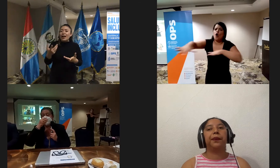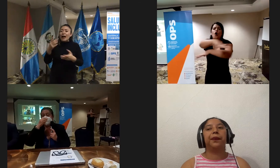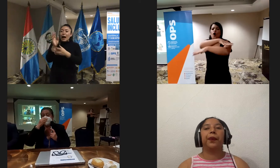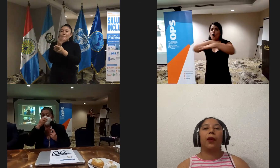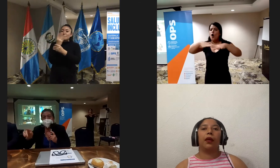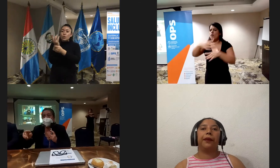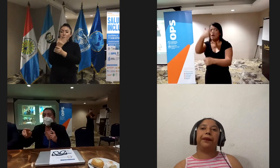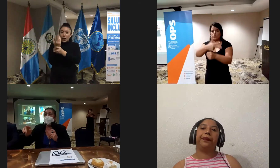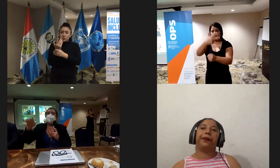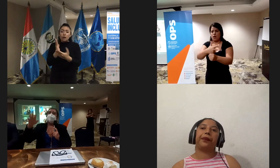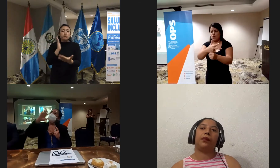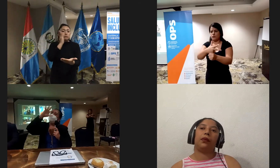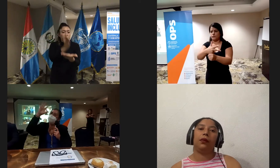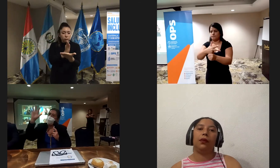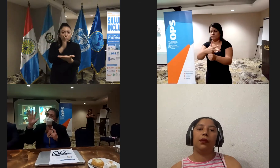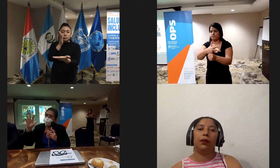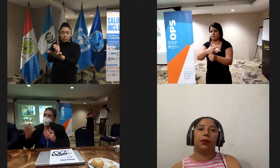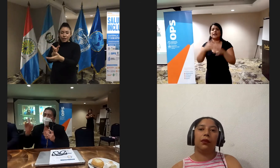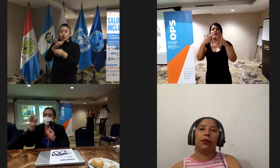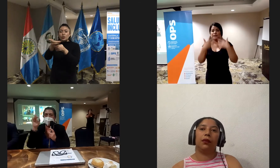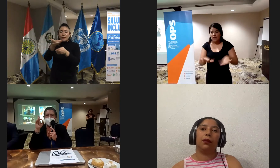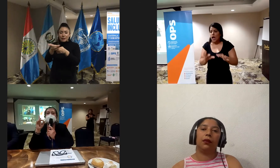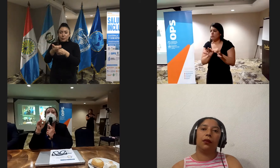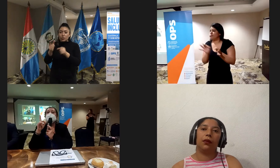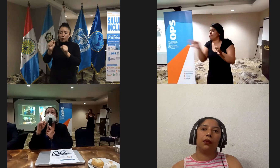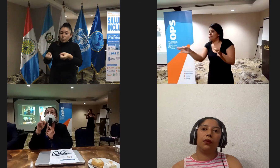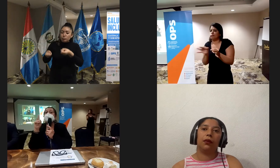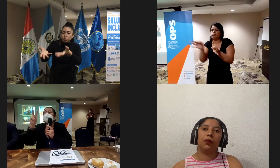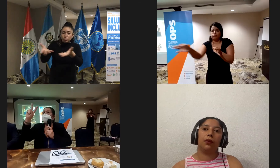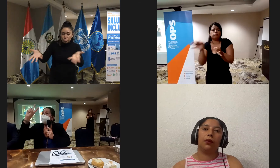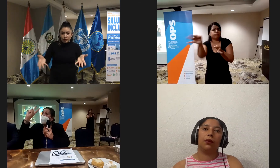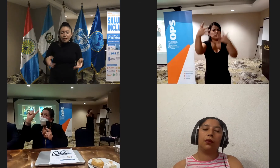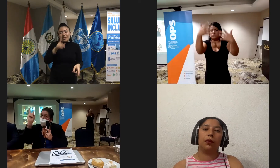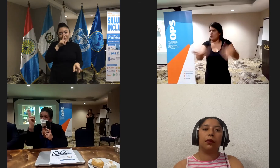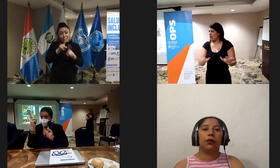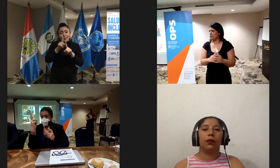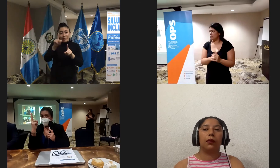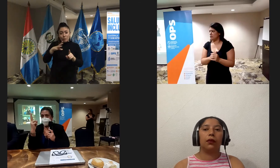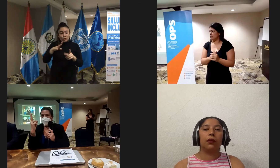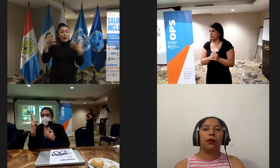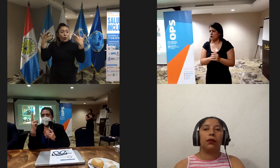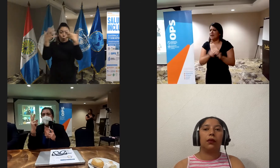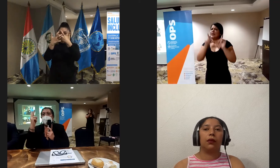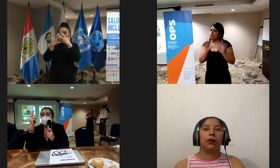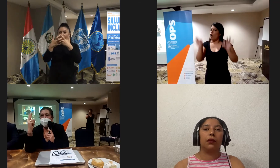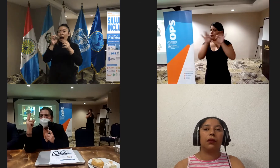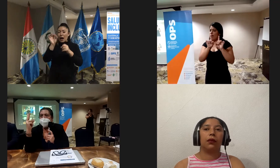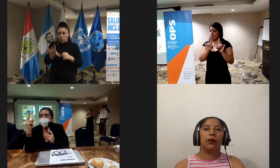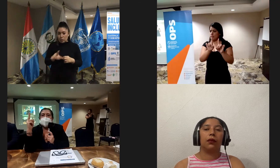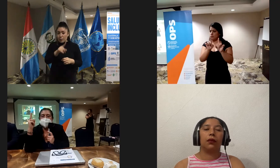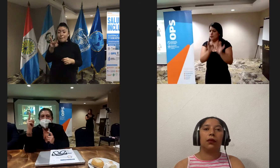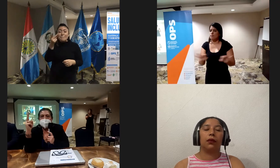ambulancias han llegado de los departamentos a recoger. Sí. También tenemos que cuadrar algo. Vean